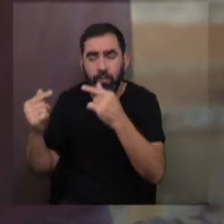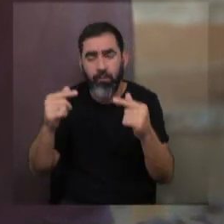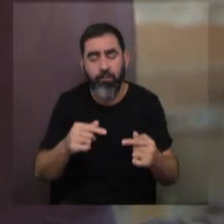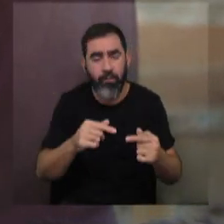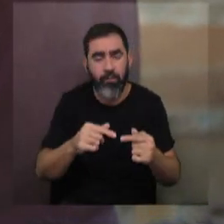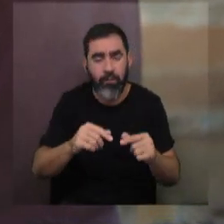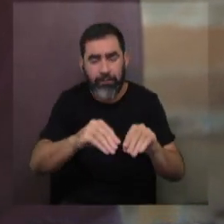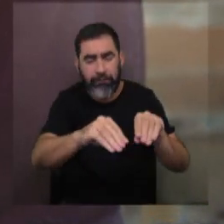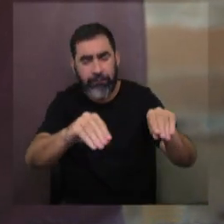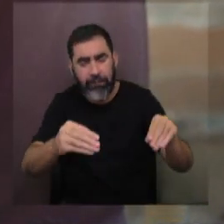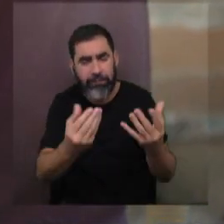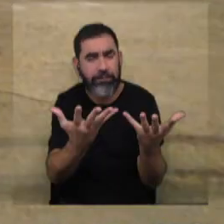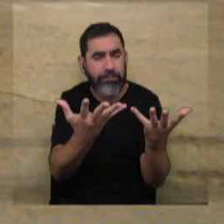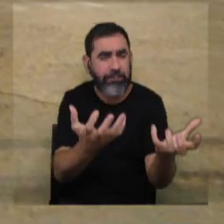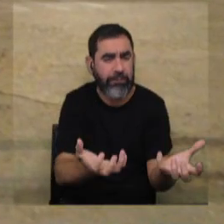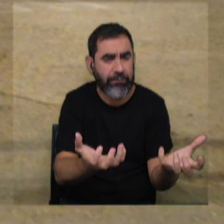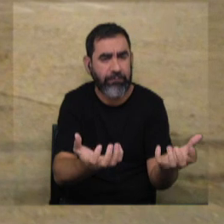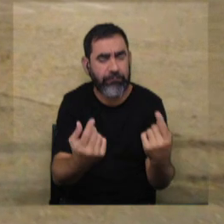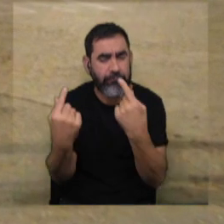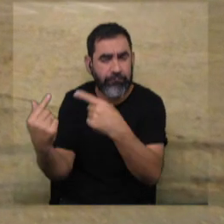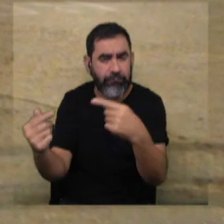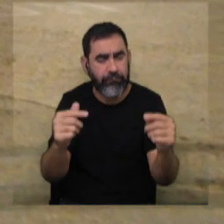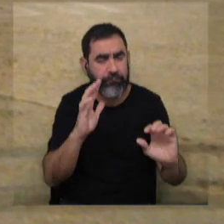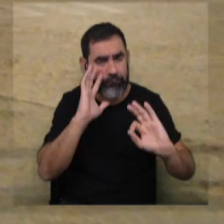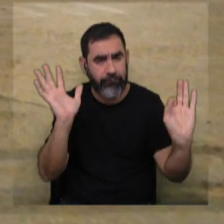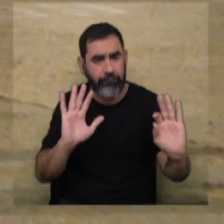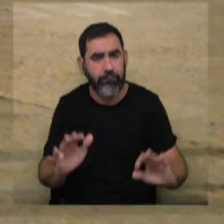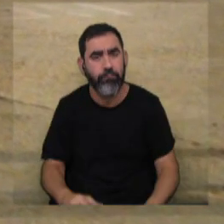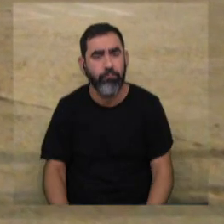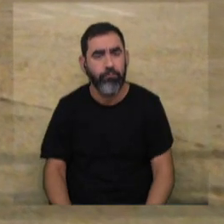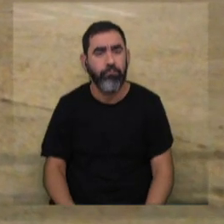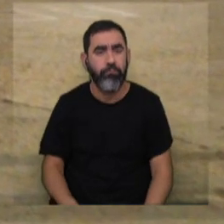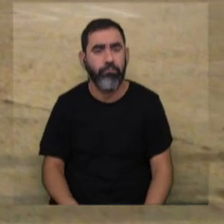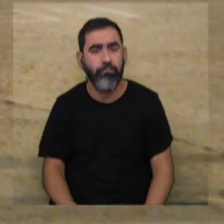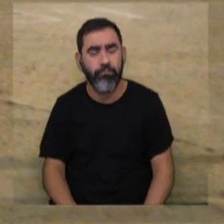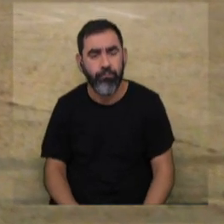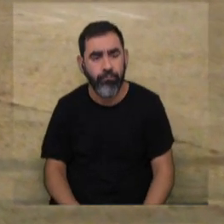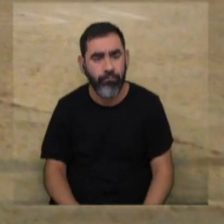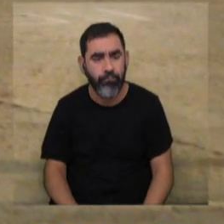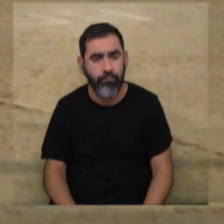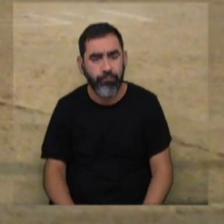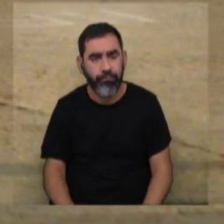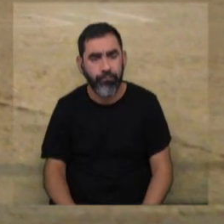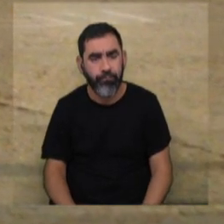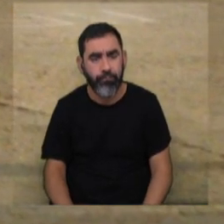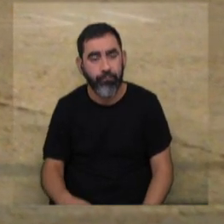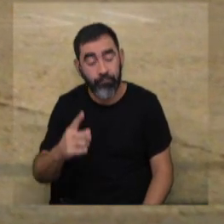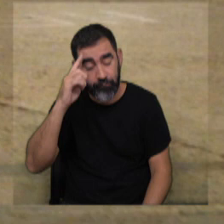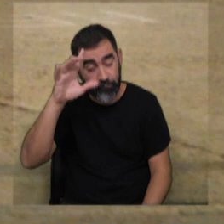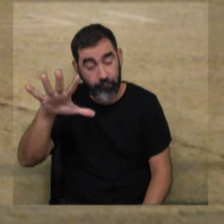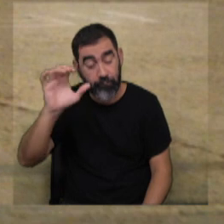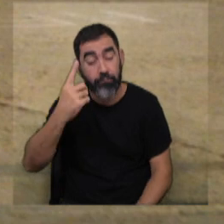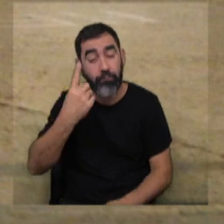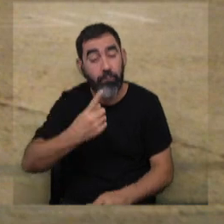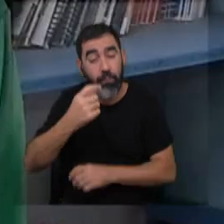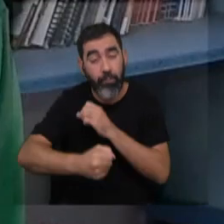de lo árido y lo seco y lo que no pasa nada, que es en los campamentos. Recuerdo mucho el primer